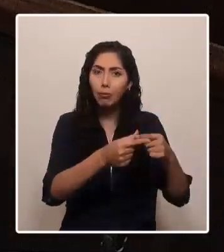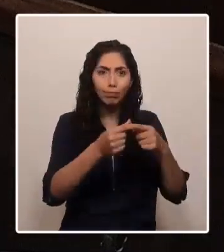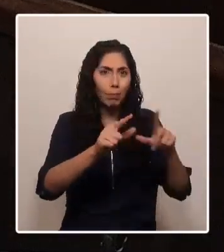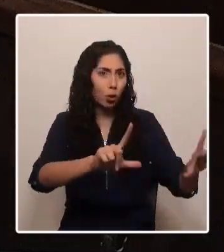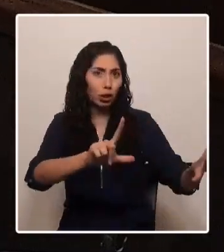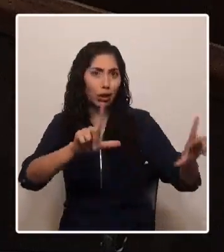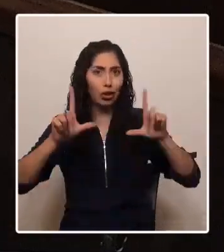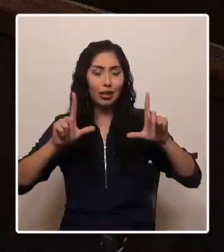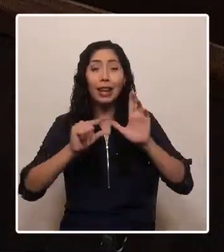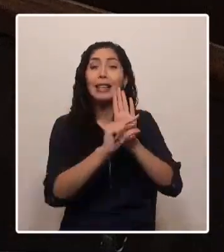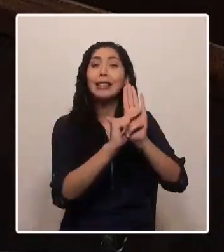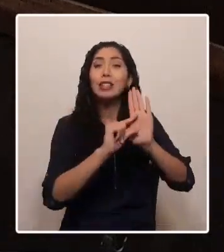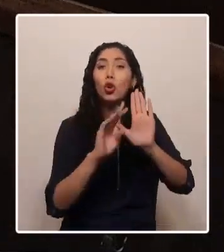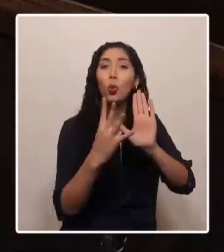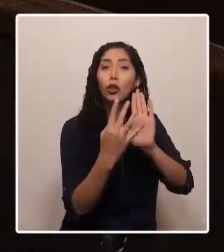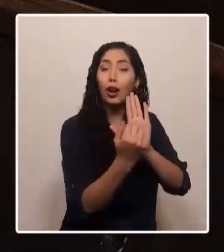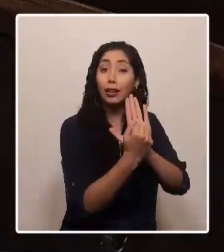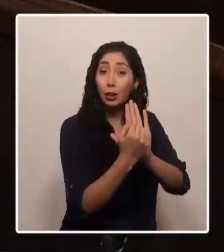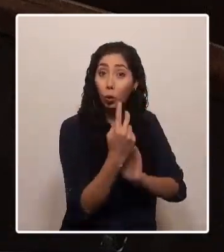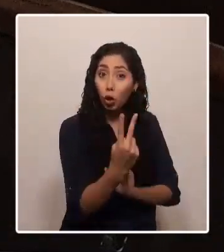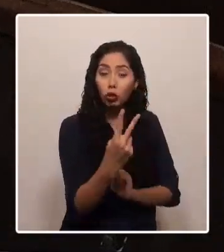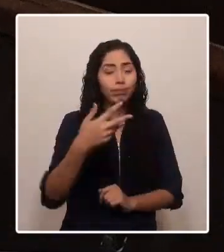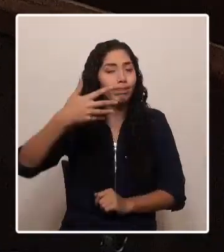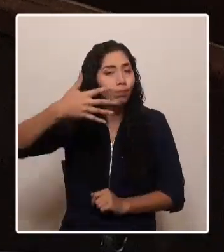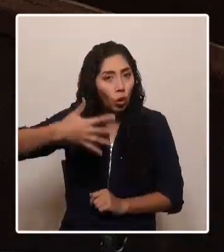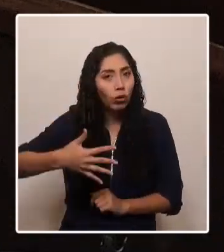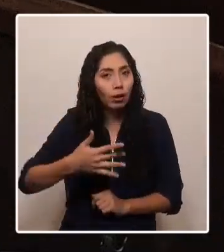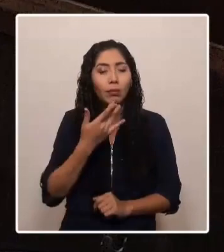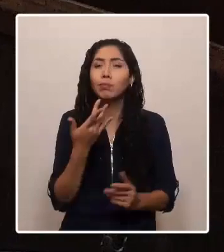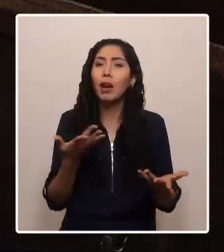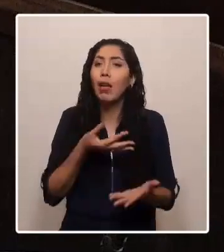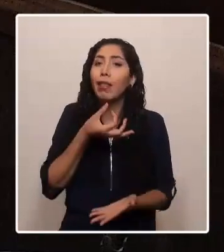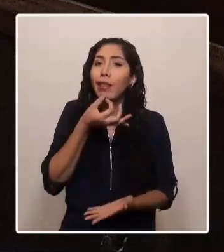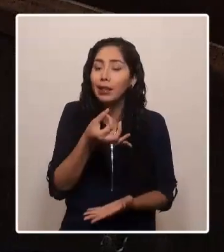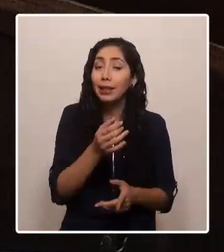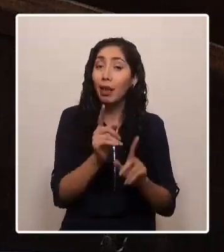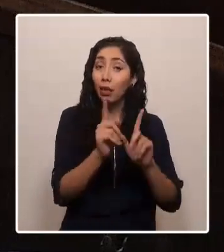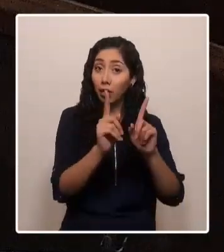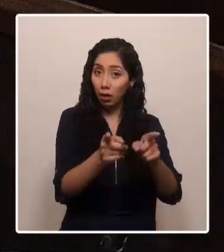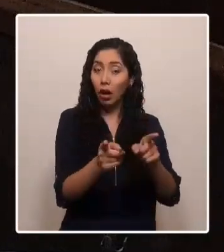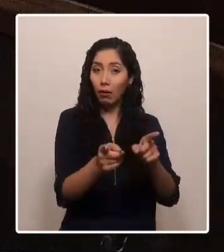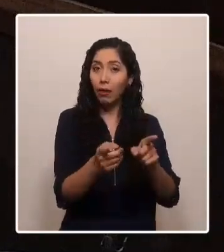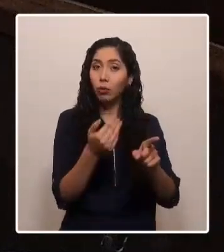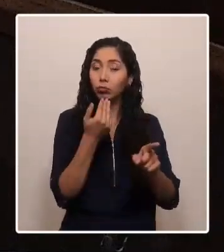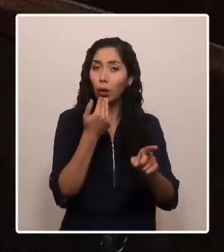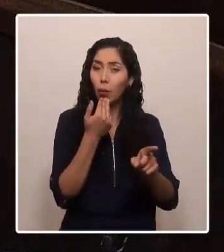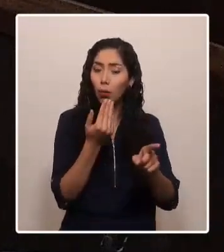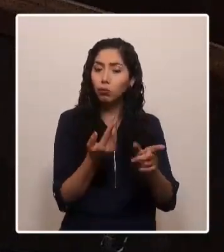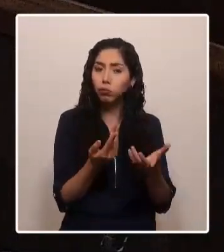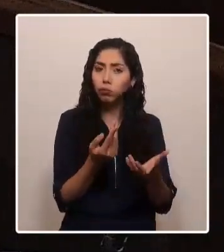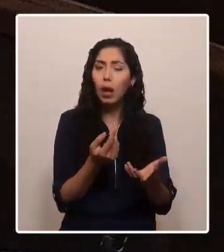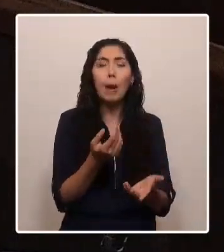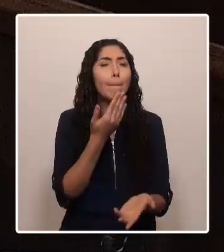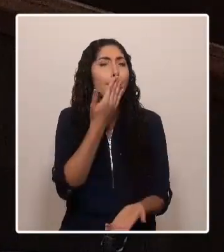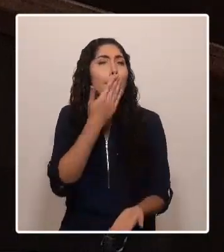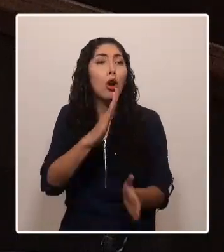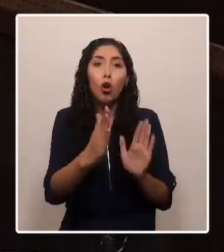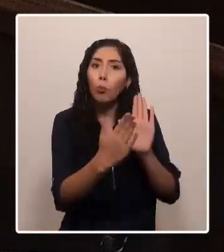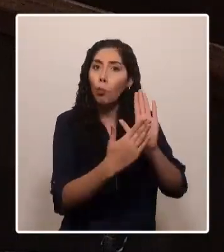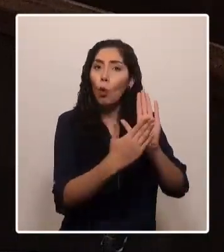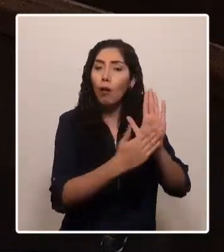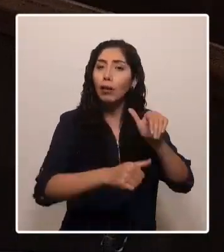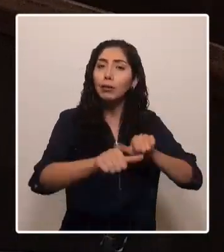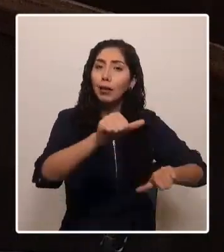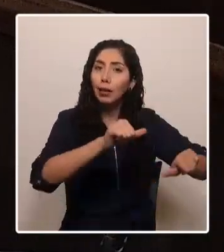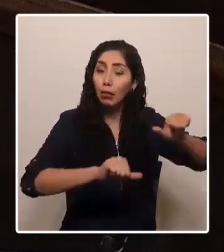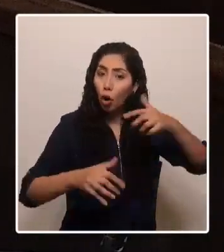4 del artículo 2 es muy importante, ya que señala que deben considerarse las mejores evidencias científicas complementadas con los sistemas de